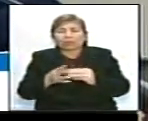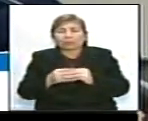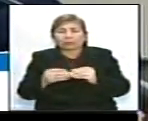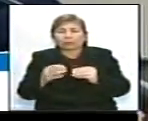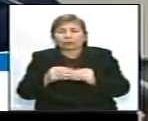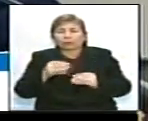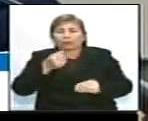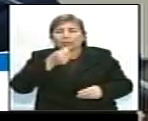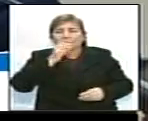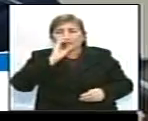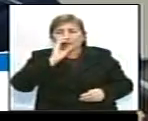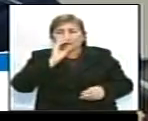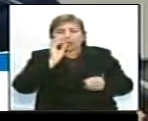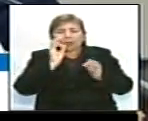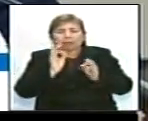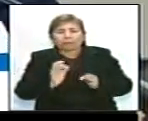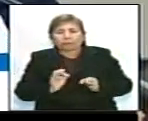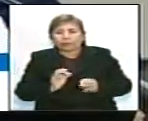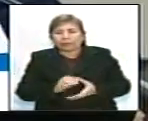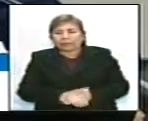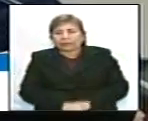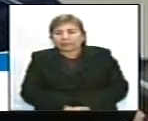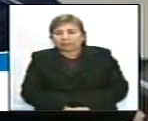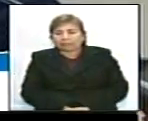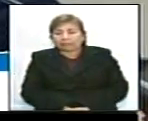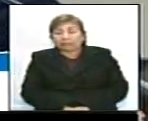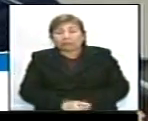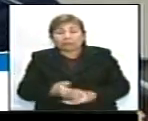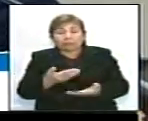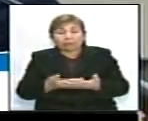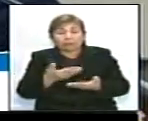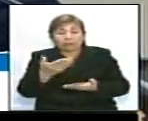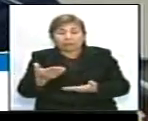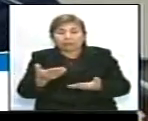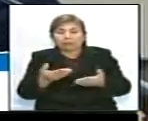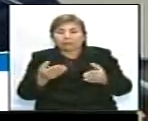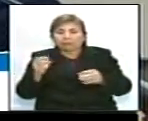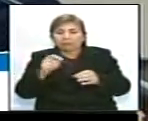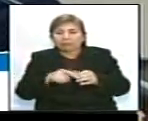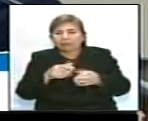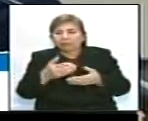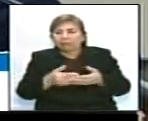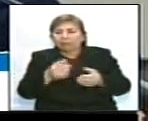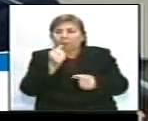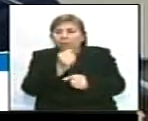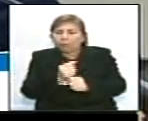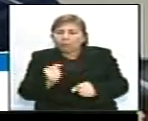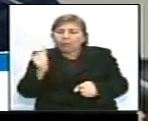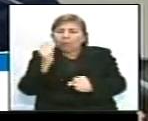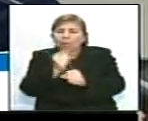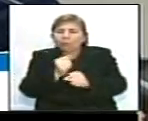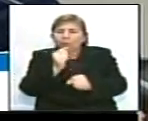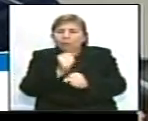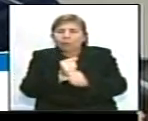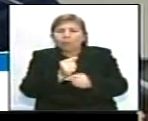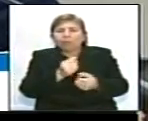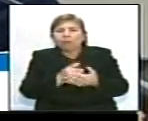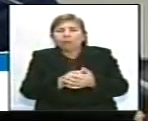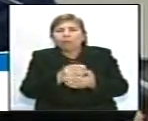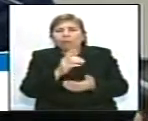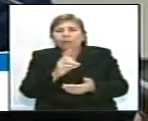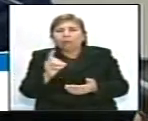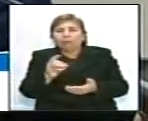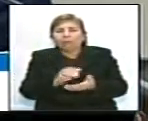agua, es un tema fundamental. Y eso implica un trabajo de